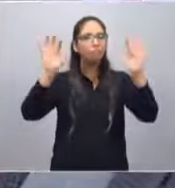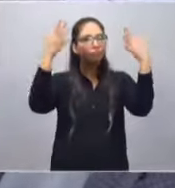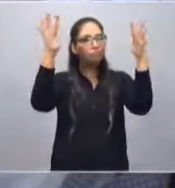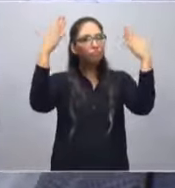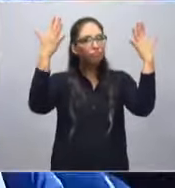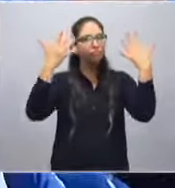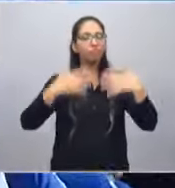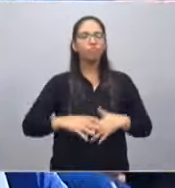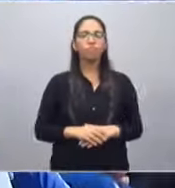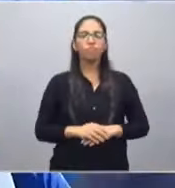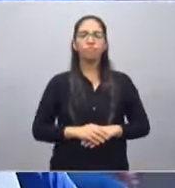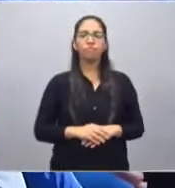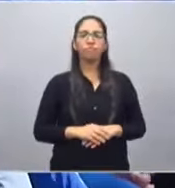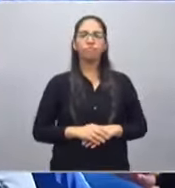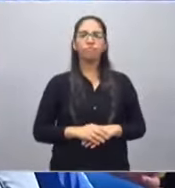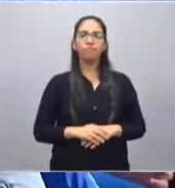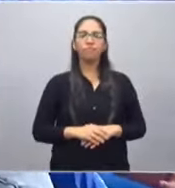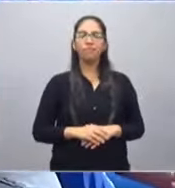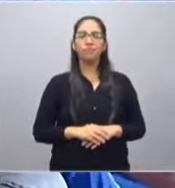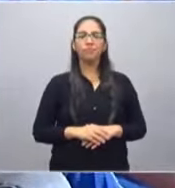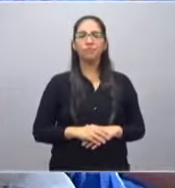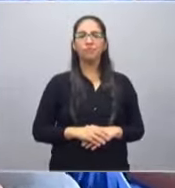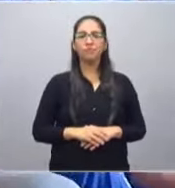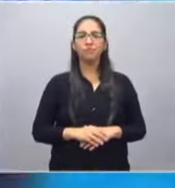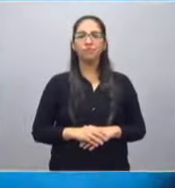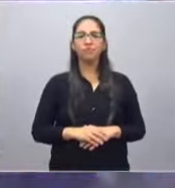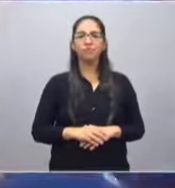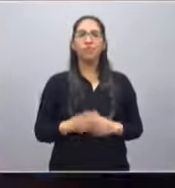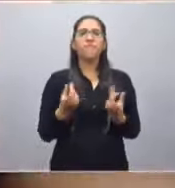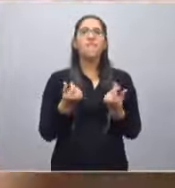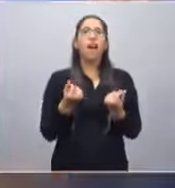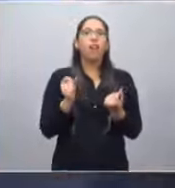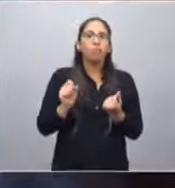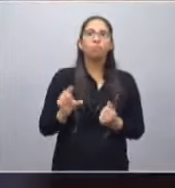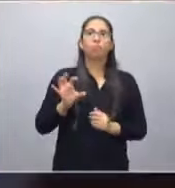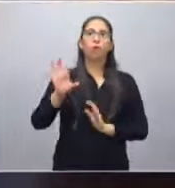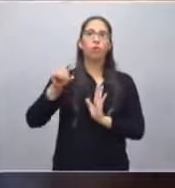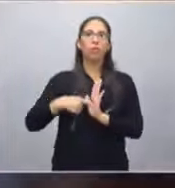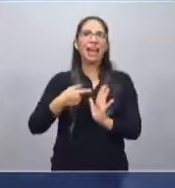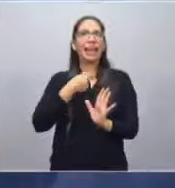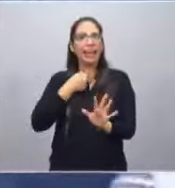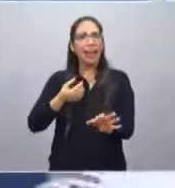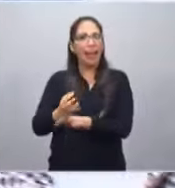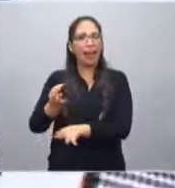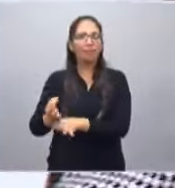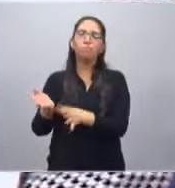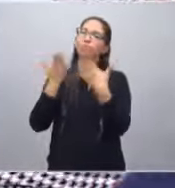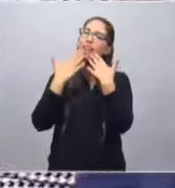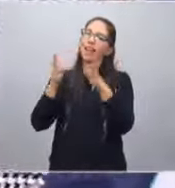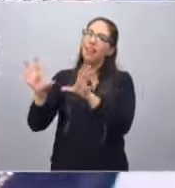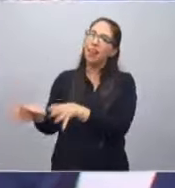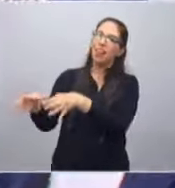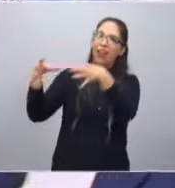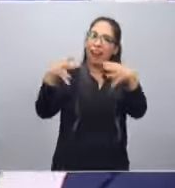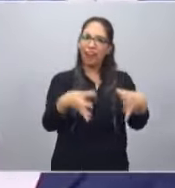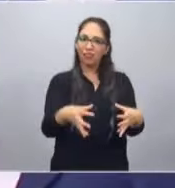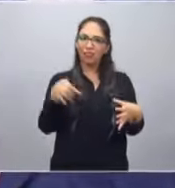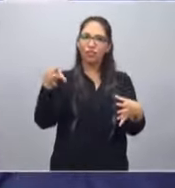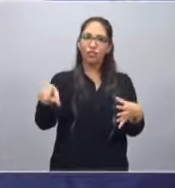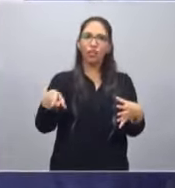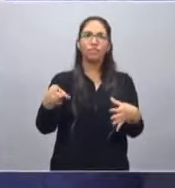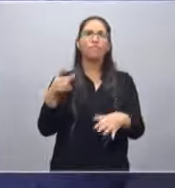participantes por los valores bonaerenses Muchas gracias a esta delegación representando al